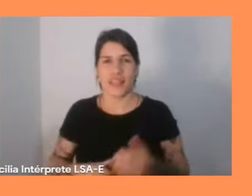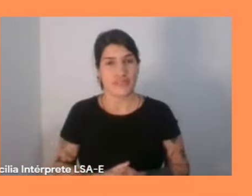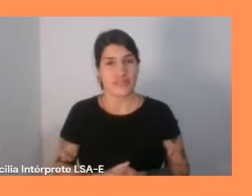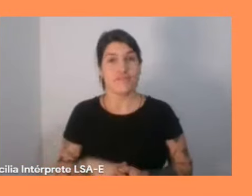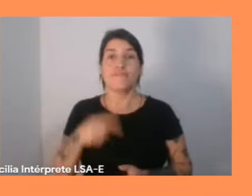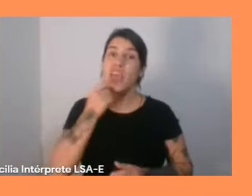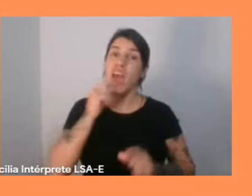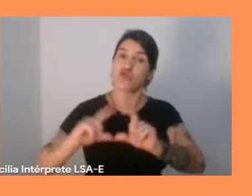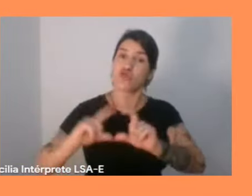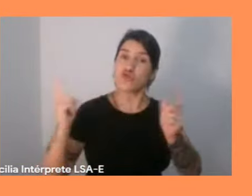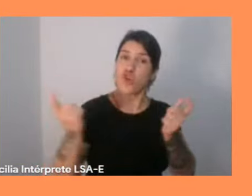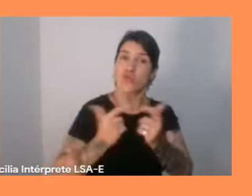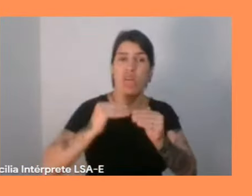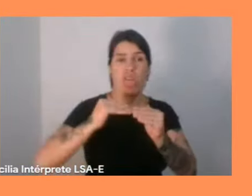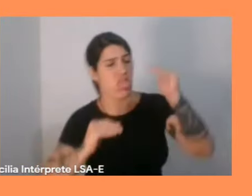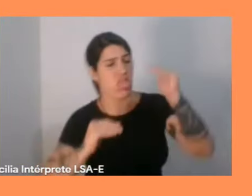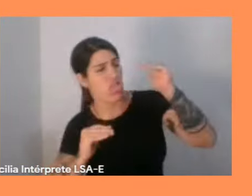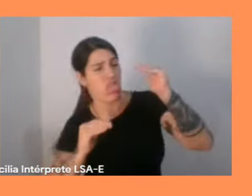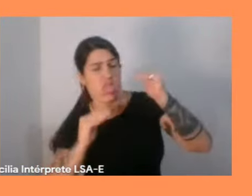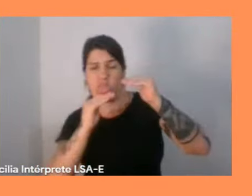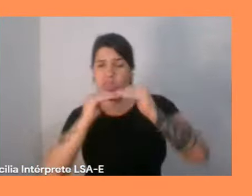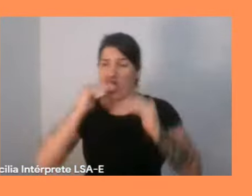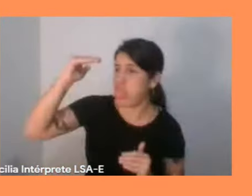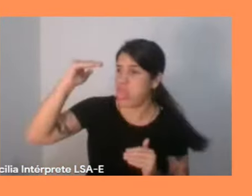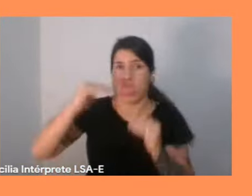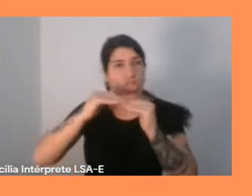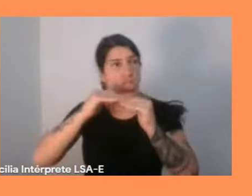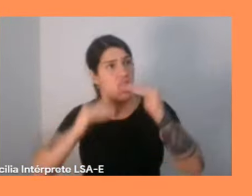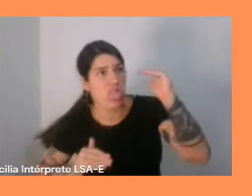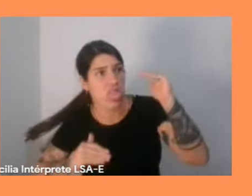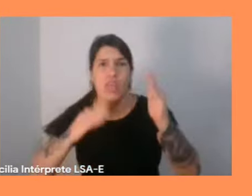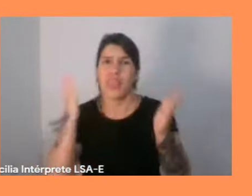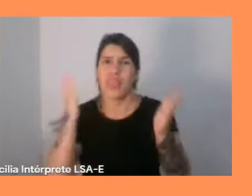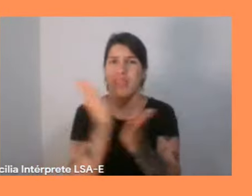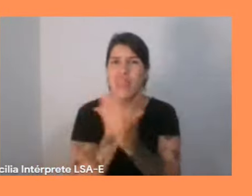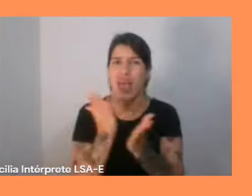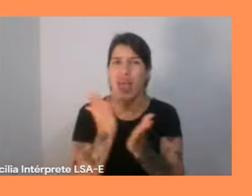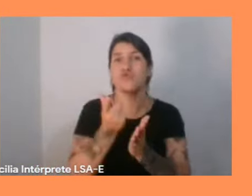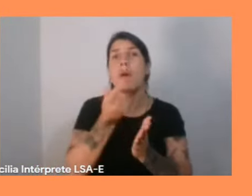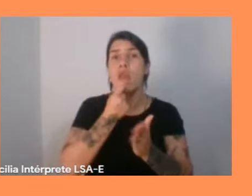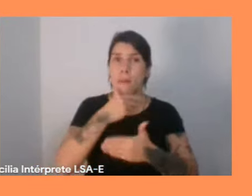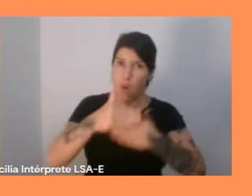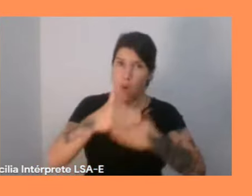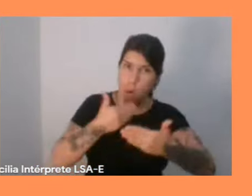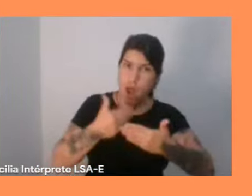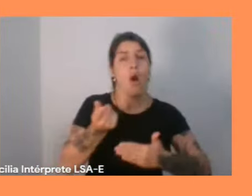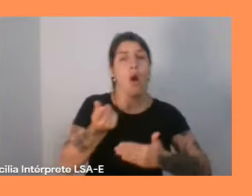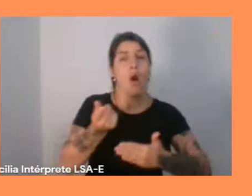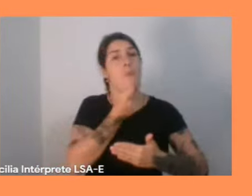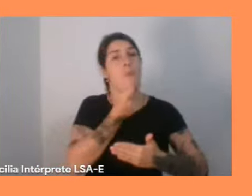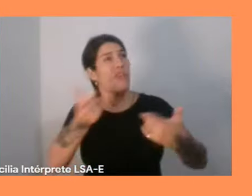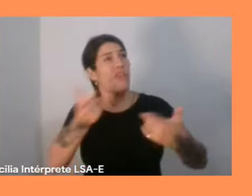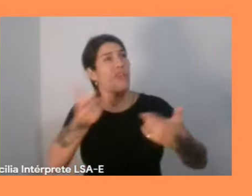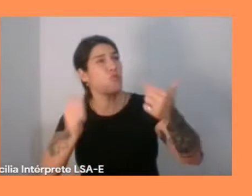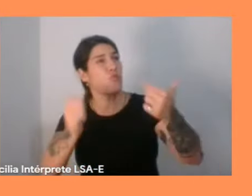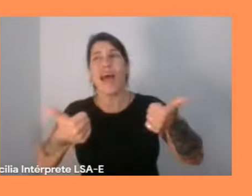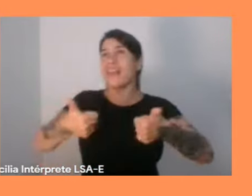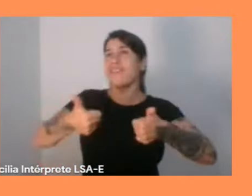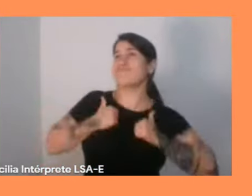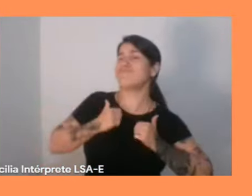ocio y al disfrute del tiempo libre está desigualmente distribuido de manera